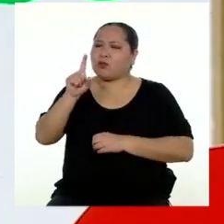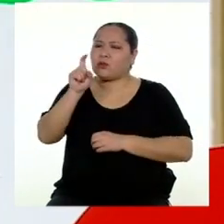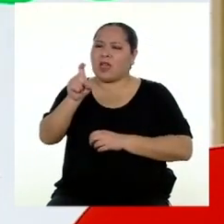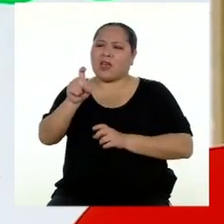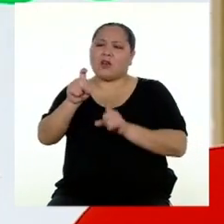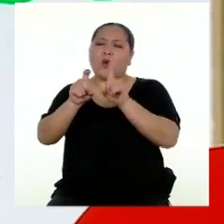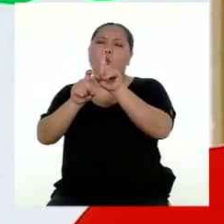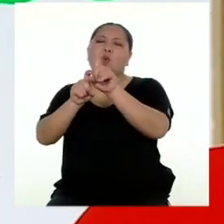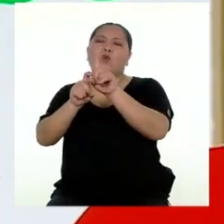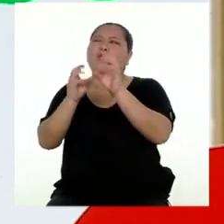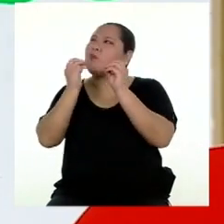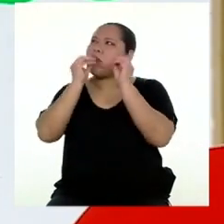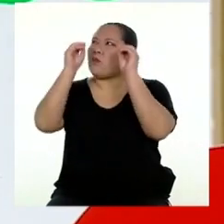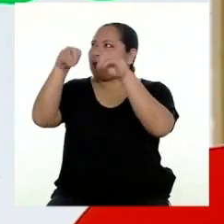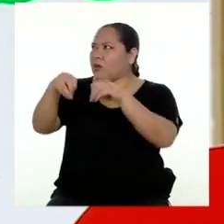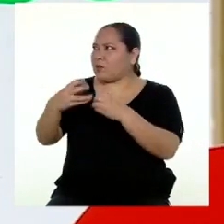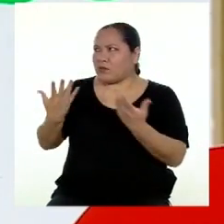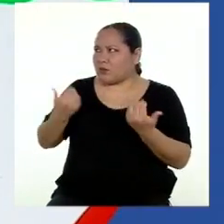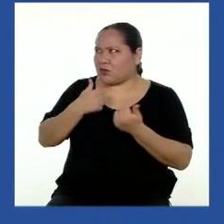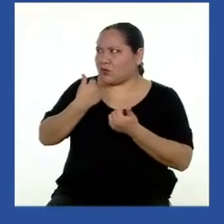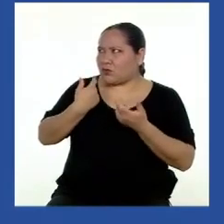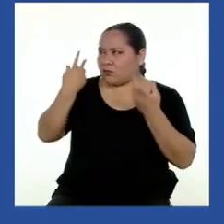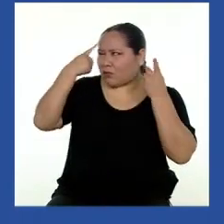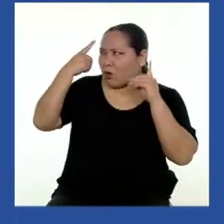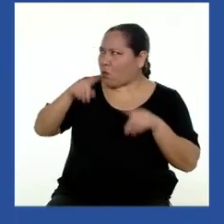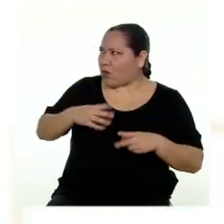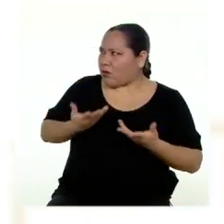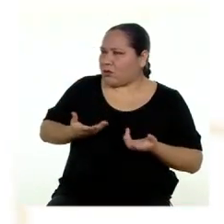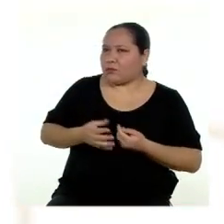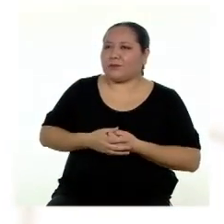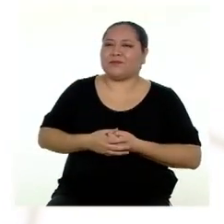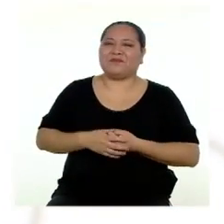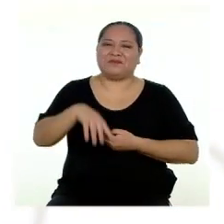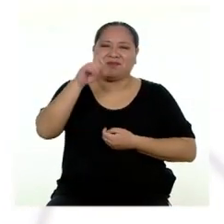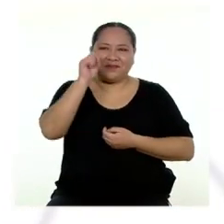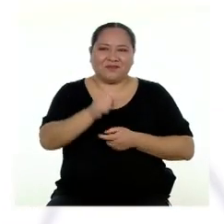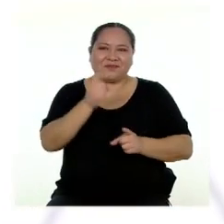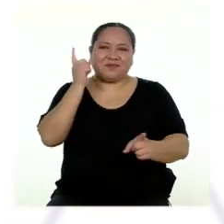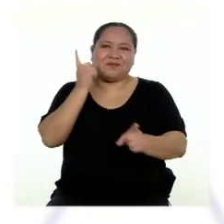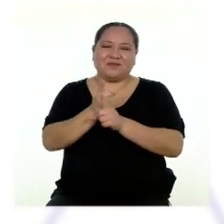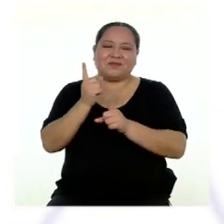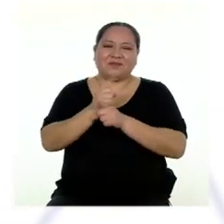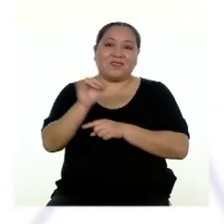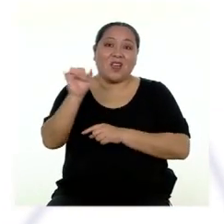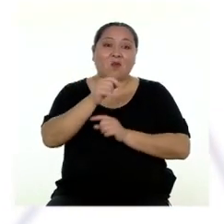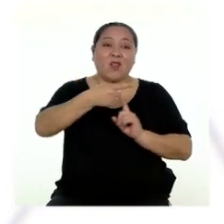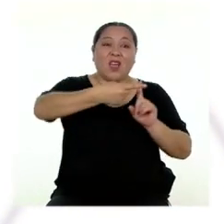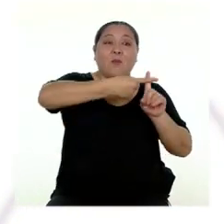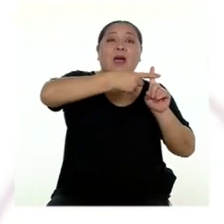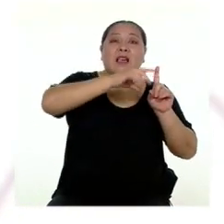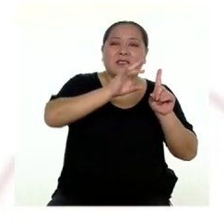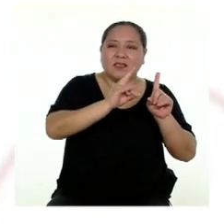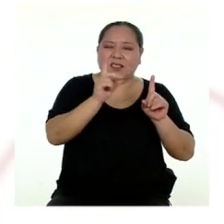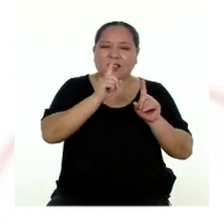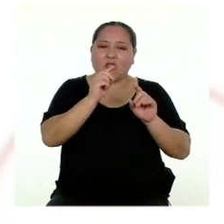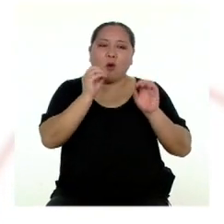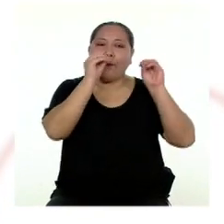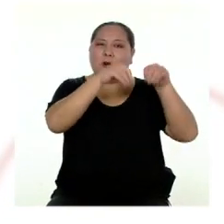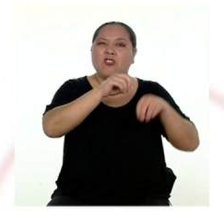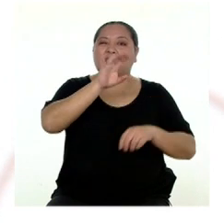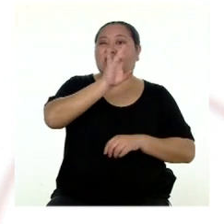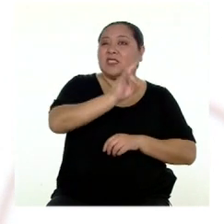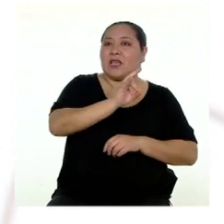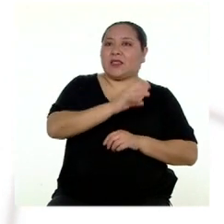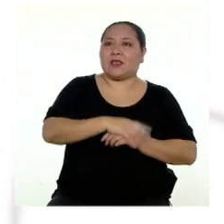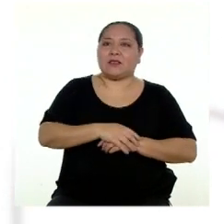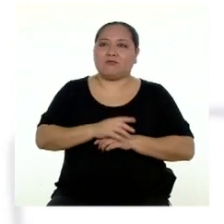cada incógnita? ¿Ese es otro acuerdo? Es justamente eso, Yanira. Si no ves ningún número encima de